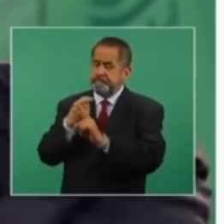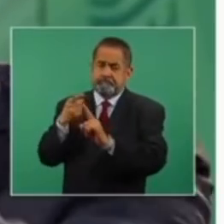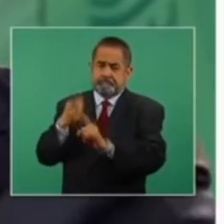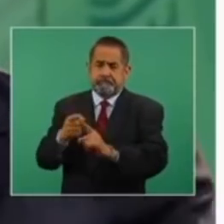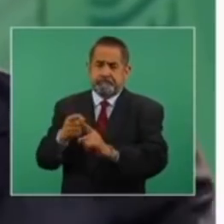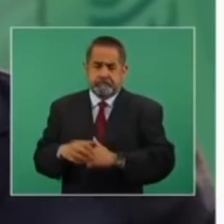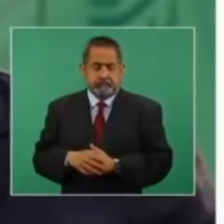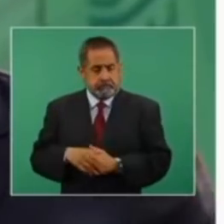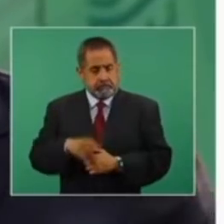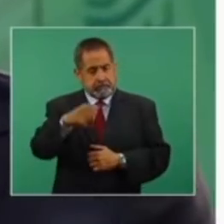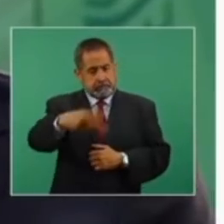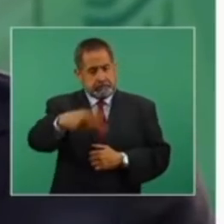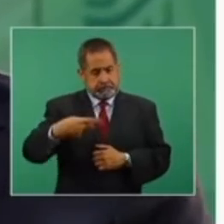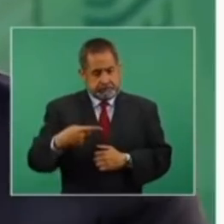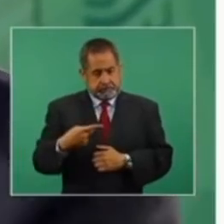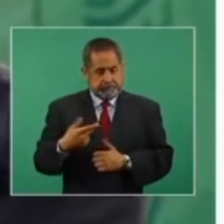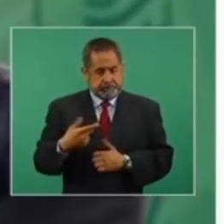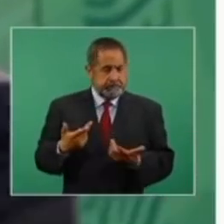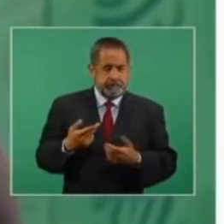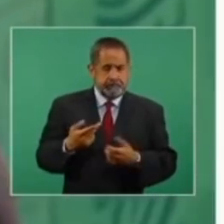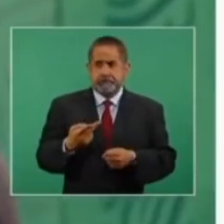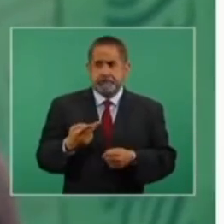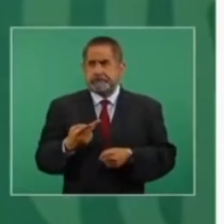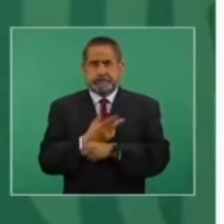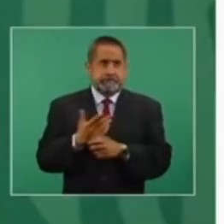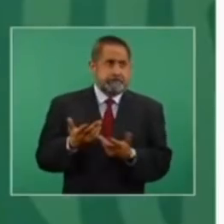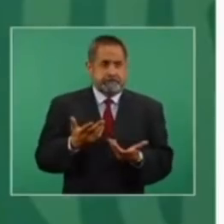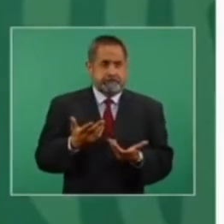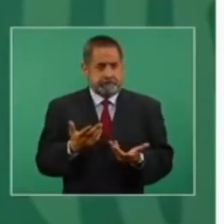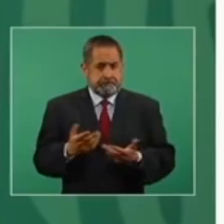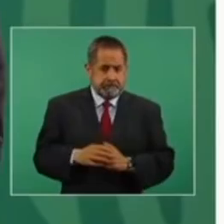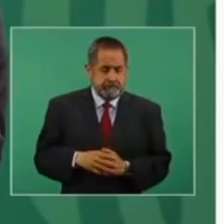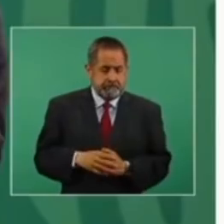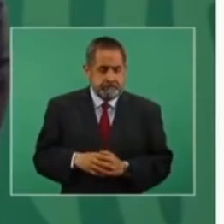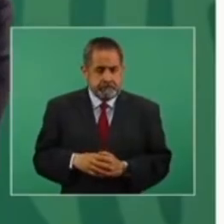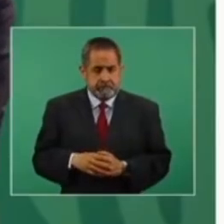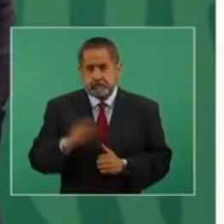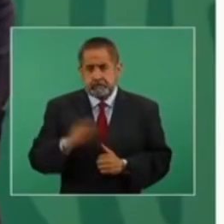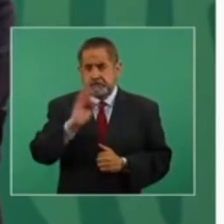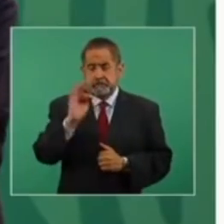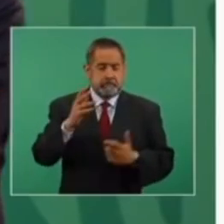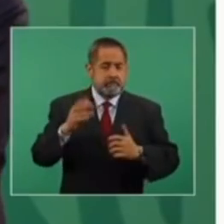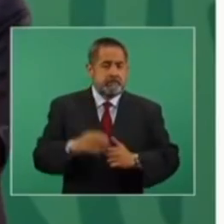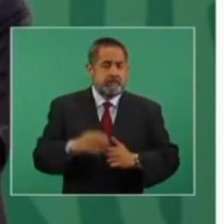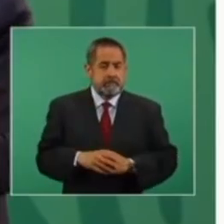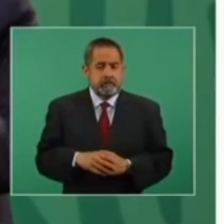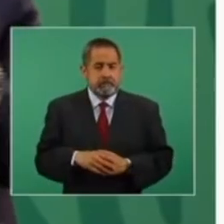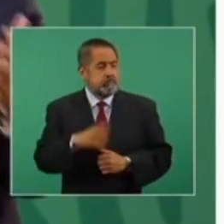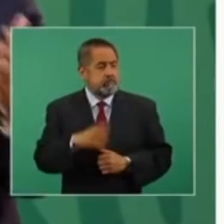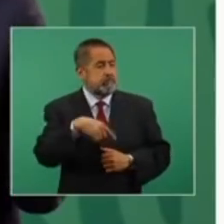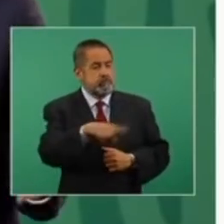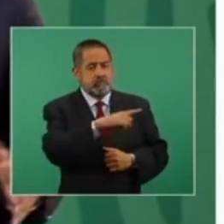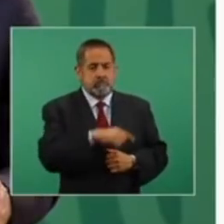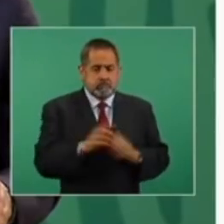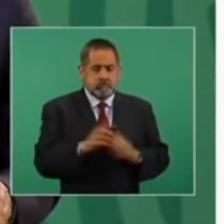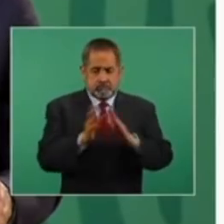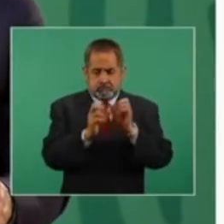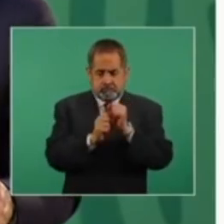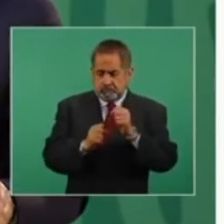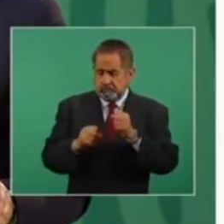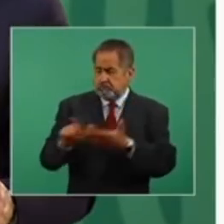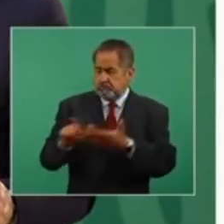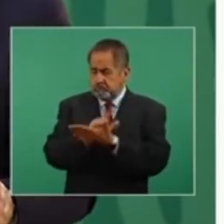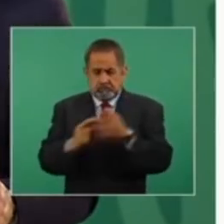¿eh? Ahora que me estás preguntando, ¿qué va a pasar si declaran inconstitucional la